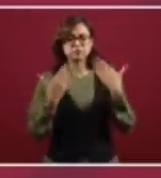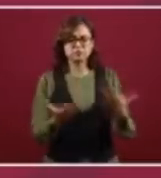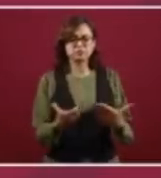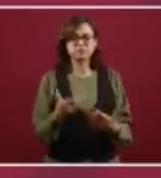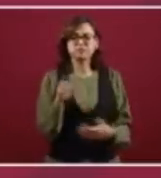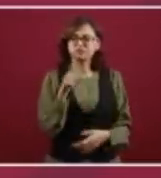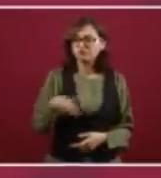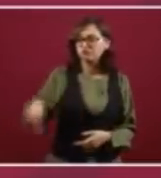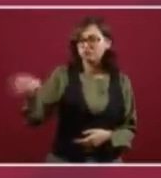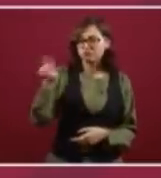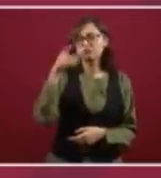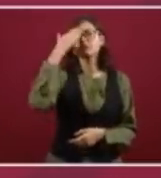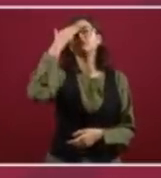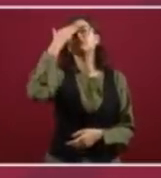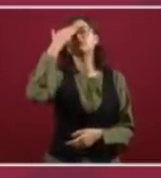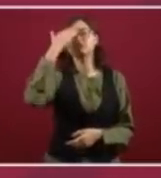saben